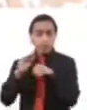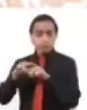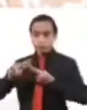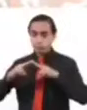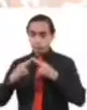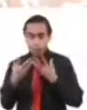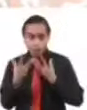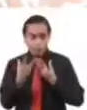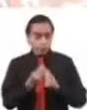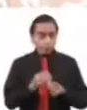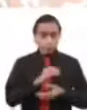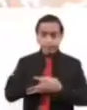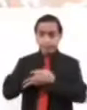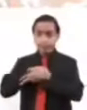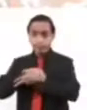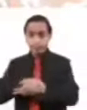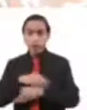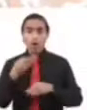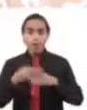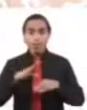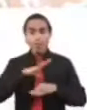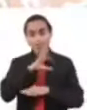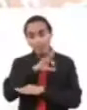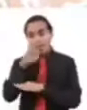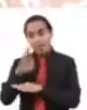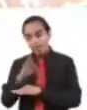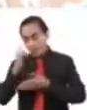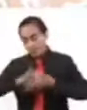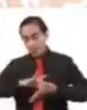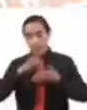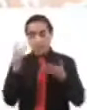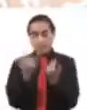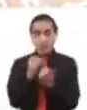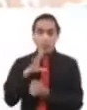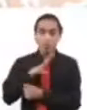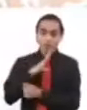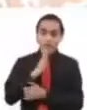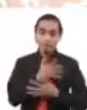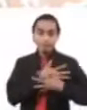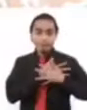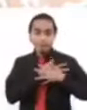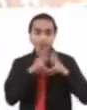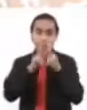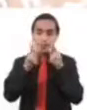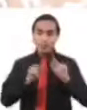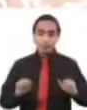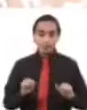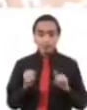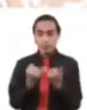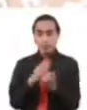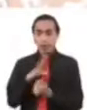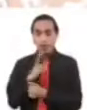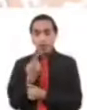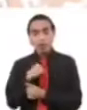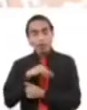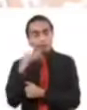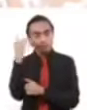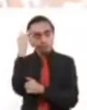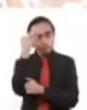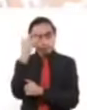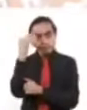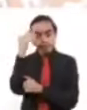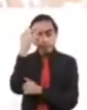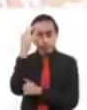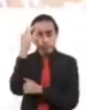agradecimiento estamos en épocas de agradecimiento de amor de paz de reflexión